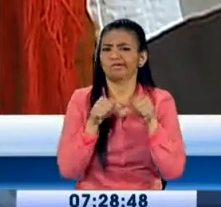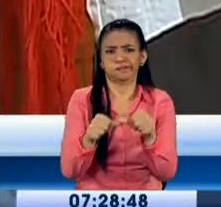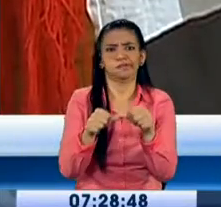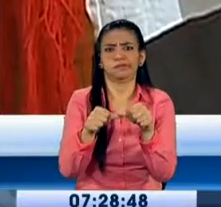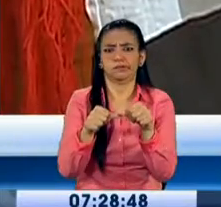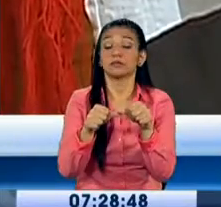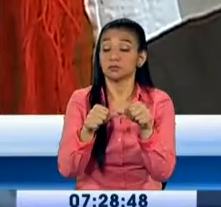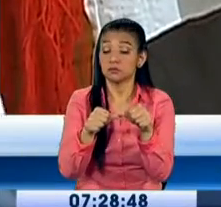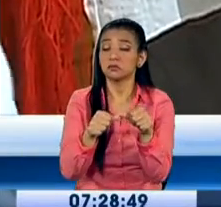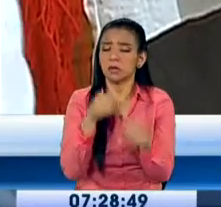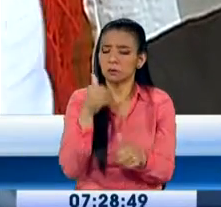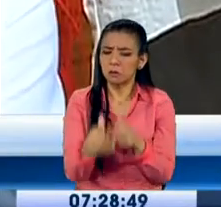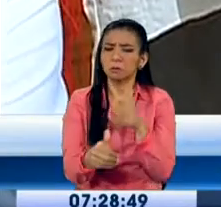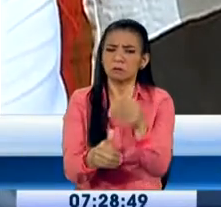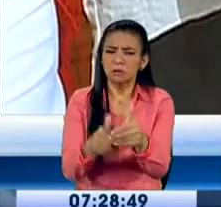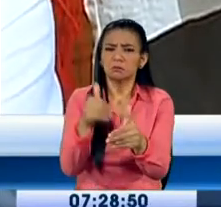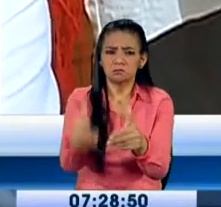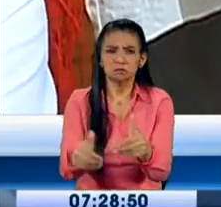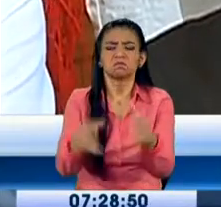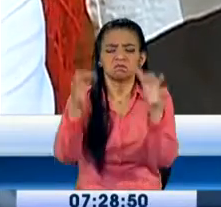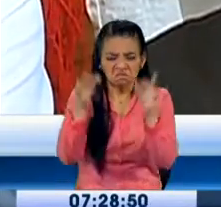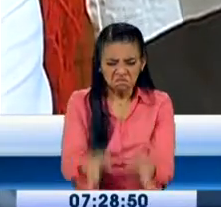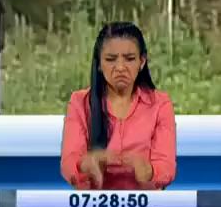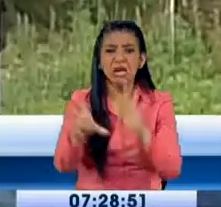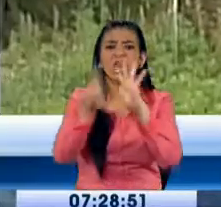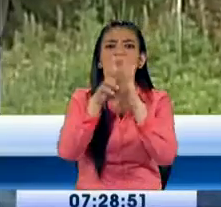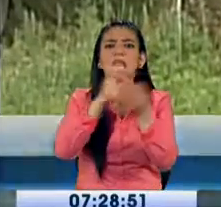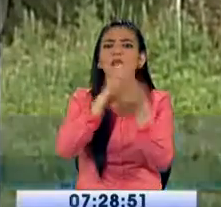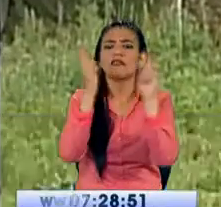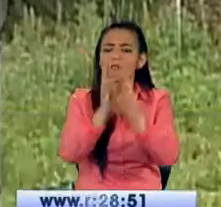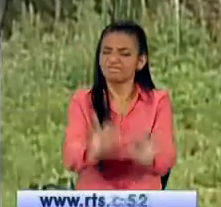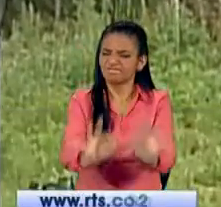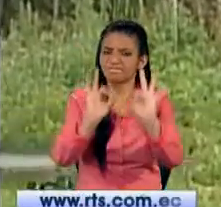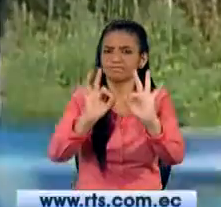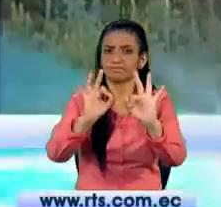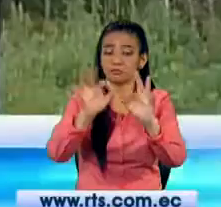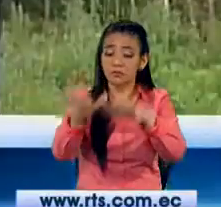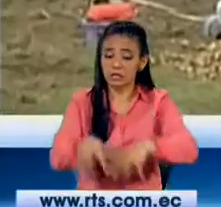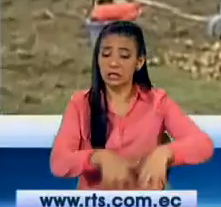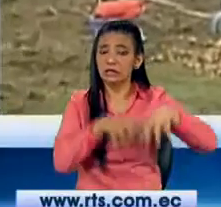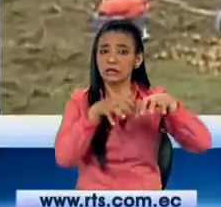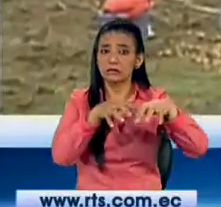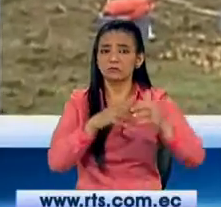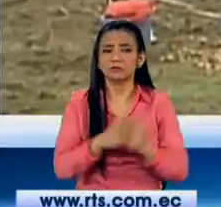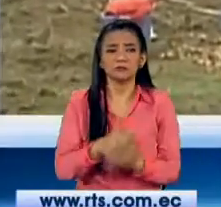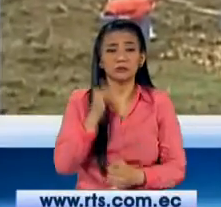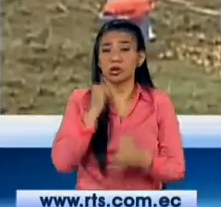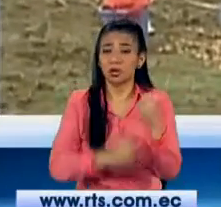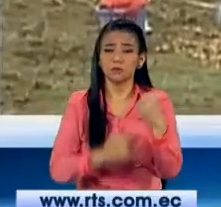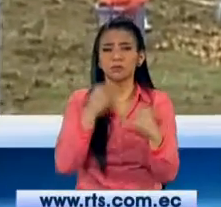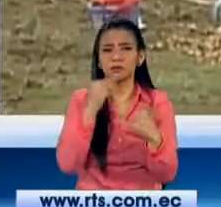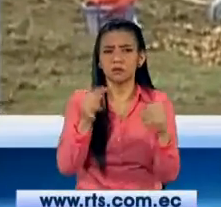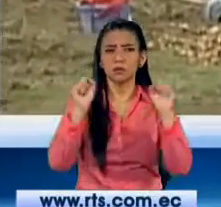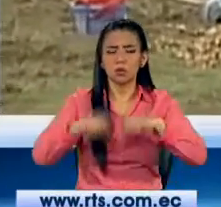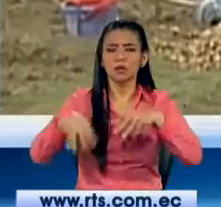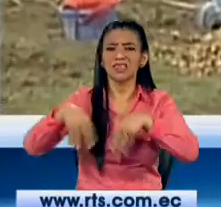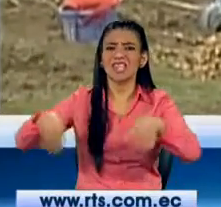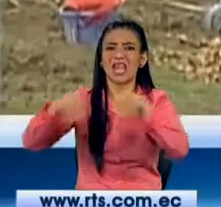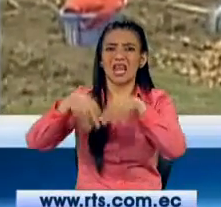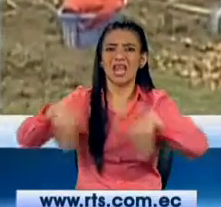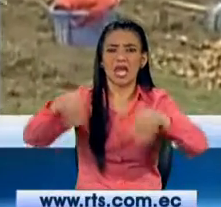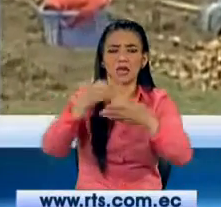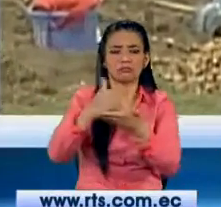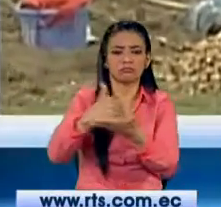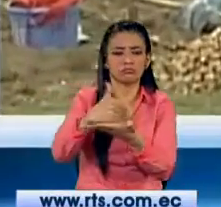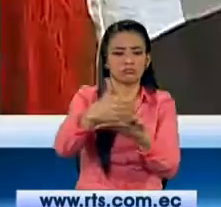a la consecución de una verdadera reforma agraria. Y lo que se busca al final de cuentas es una verdadera redistribución de la tierra para los